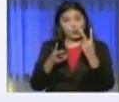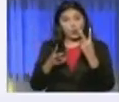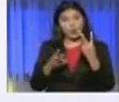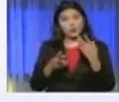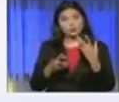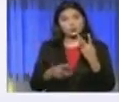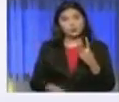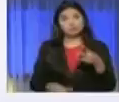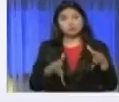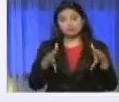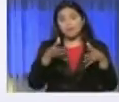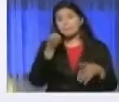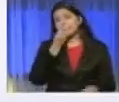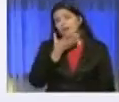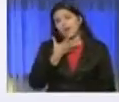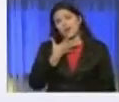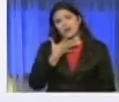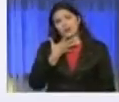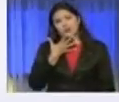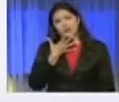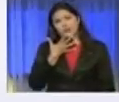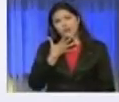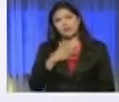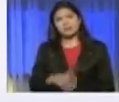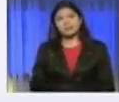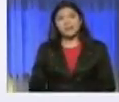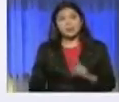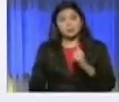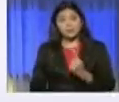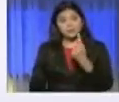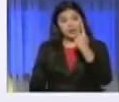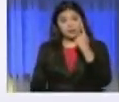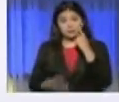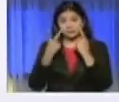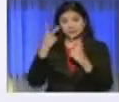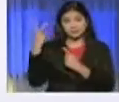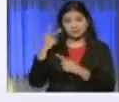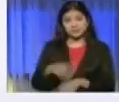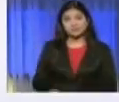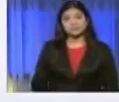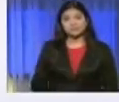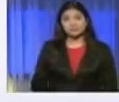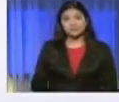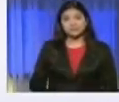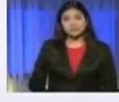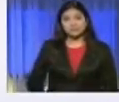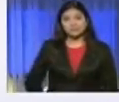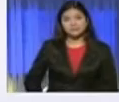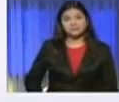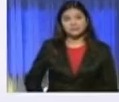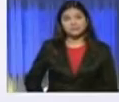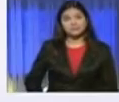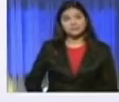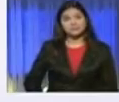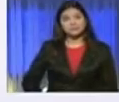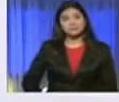muy bellos. El primero de ellos, aquí me